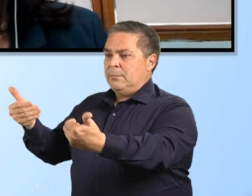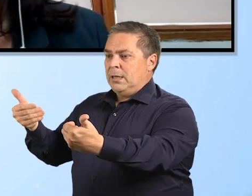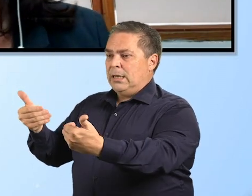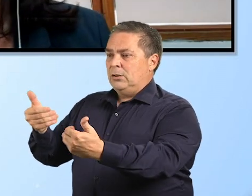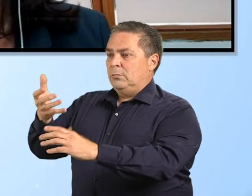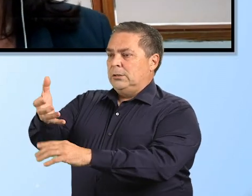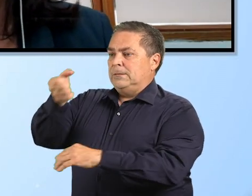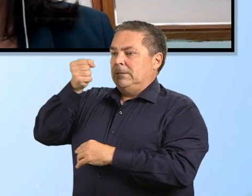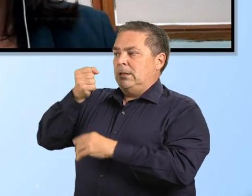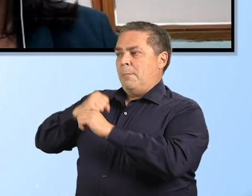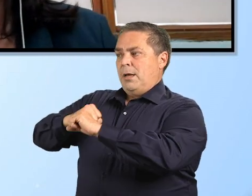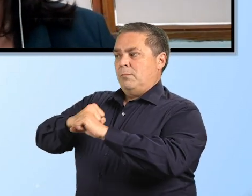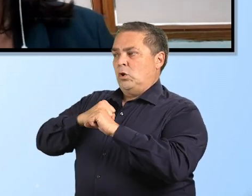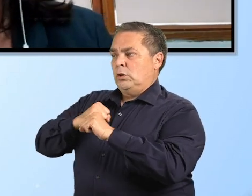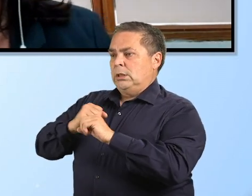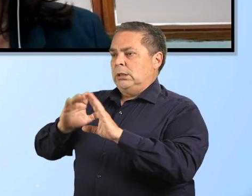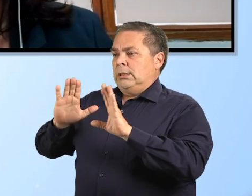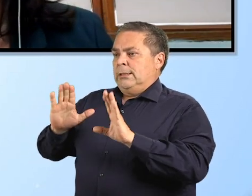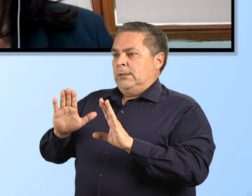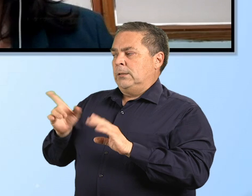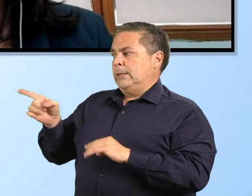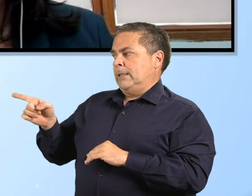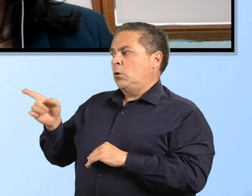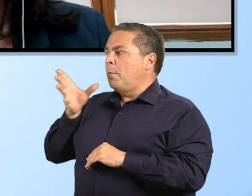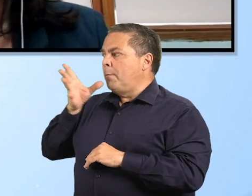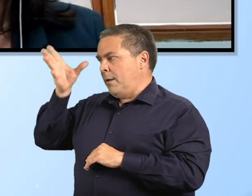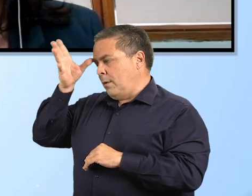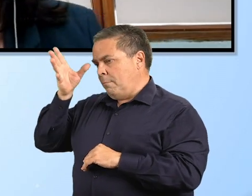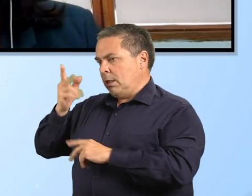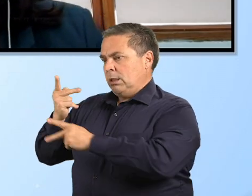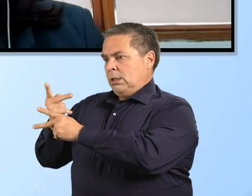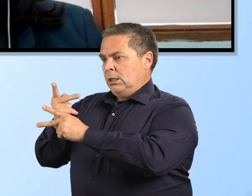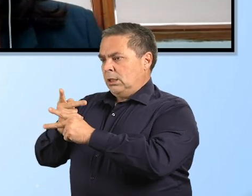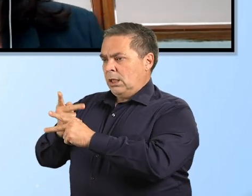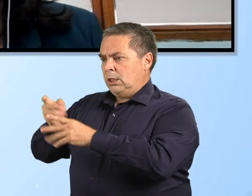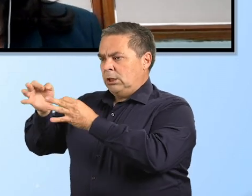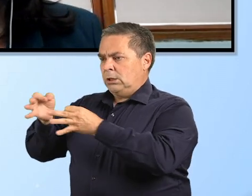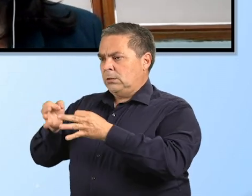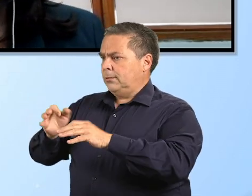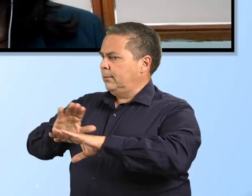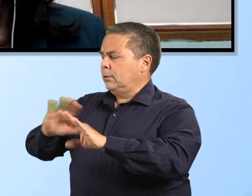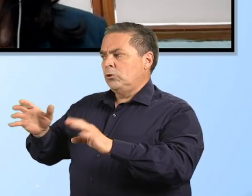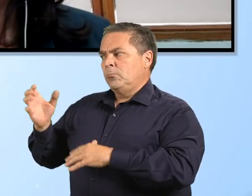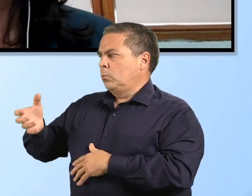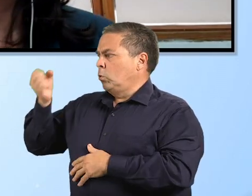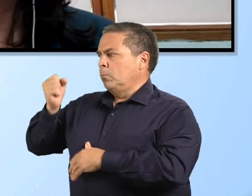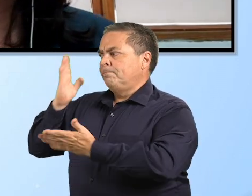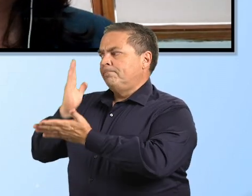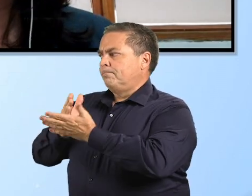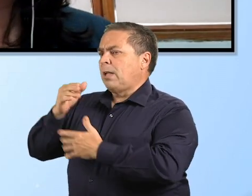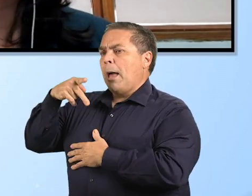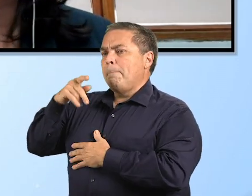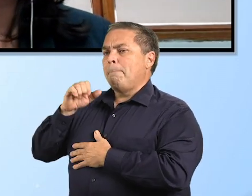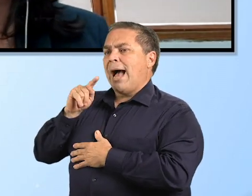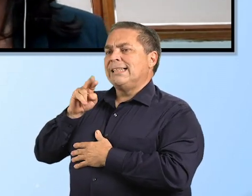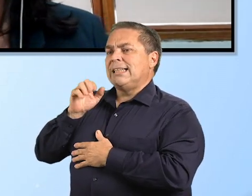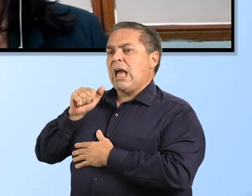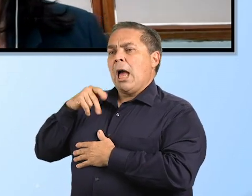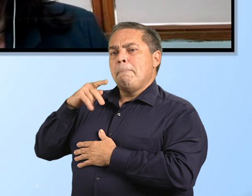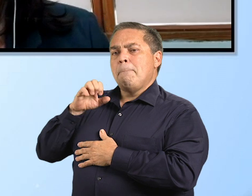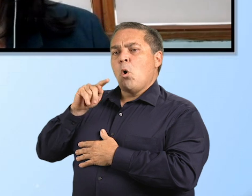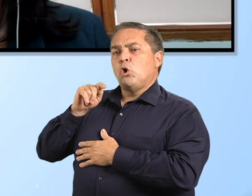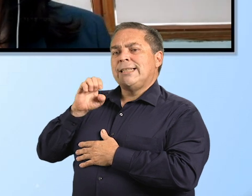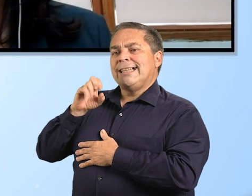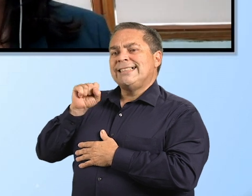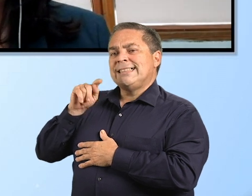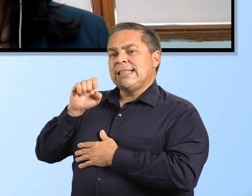los preparamos para el proceso, para insertarse con una familia. Con las familias, las recibimos, las entrevistamos, las preparamos también